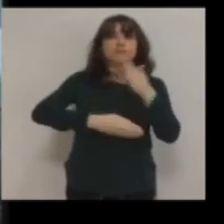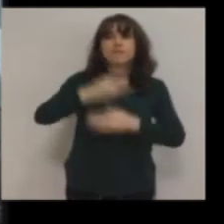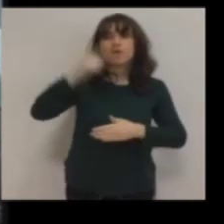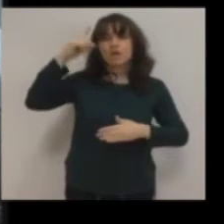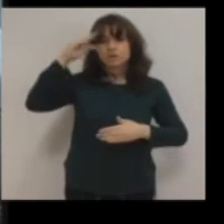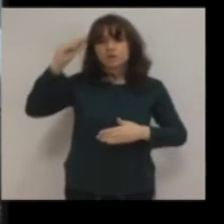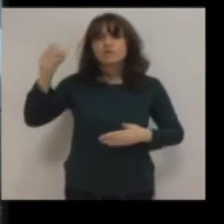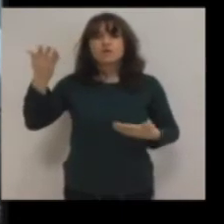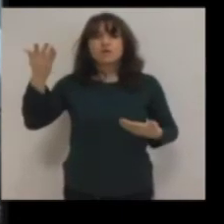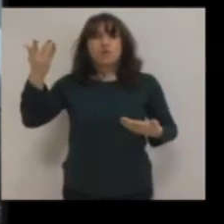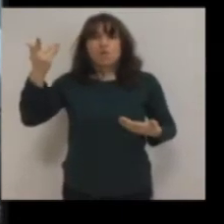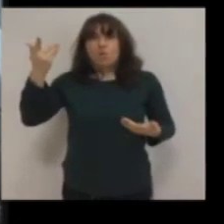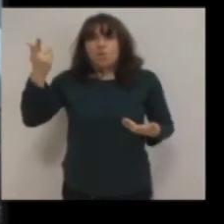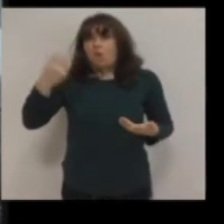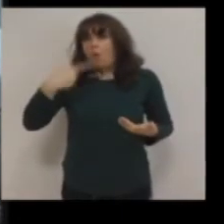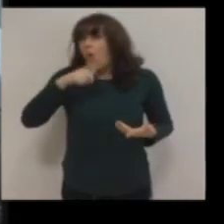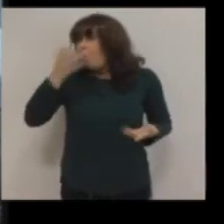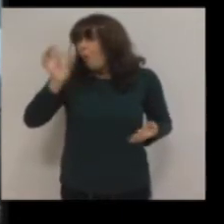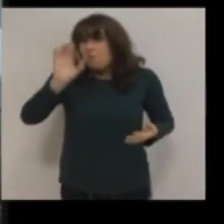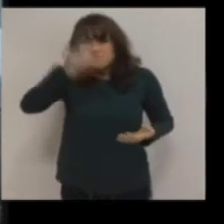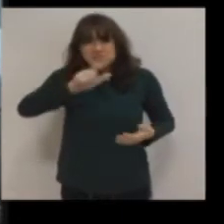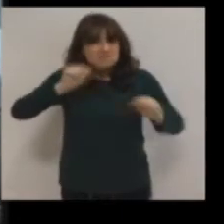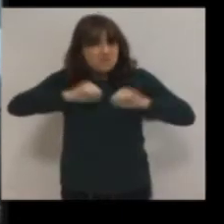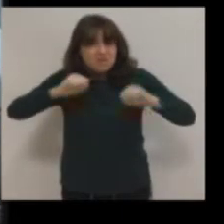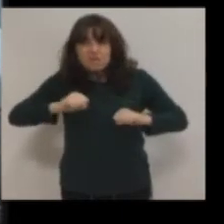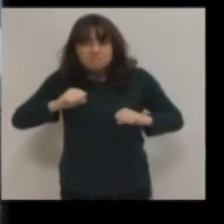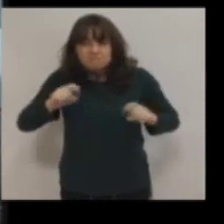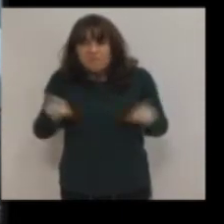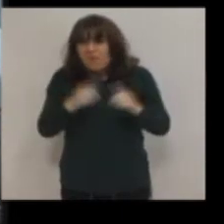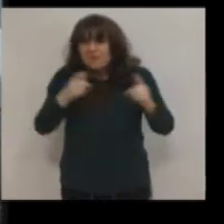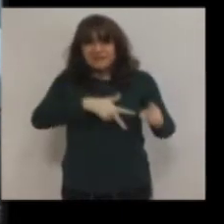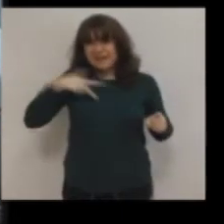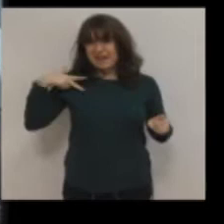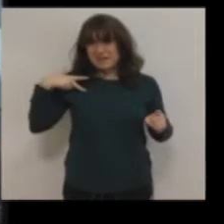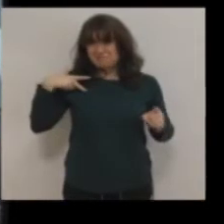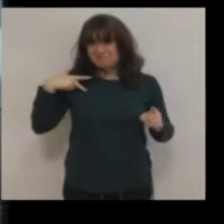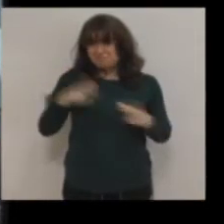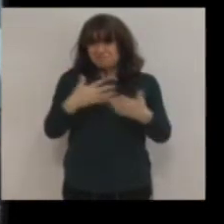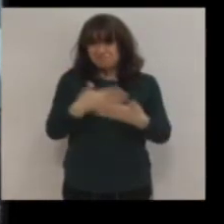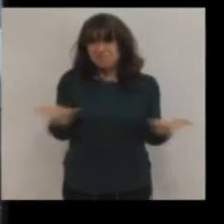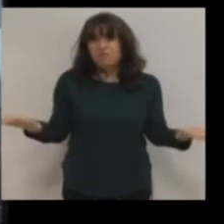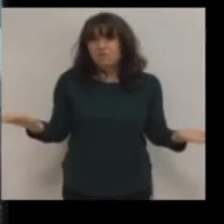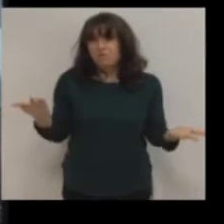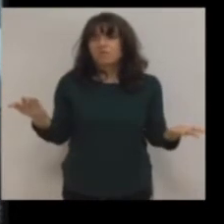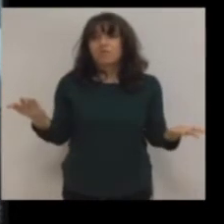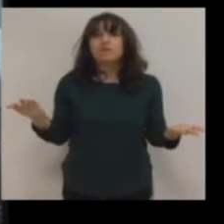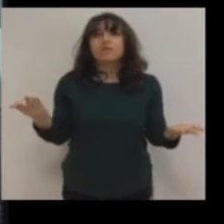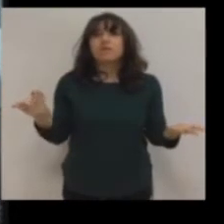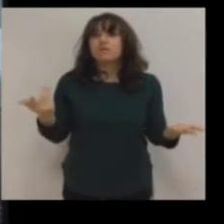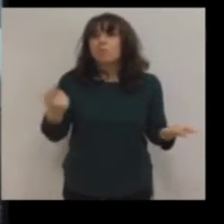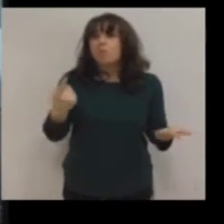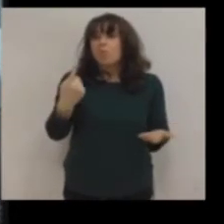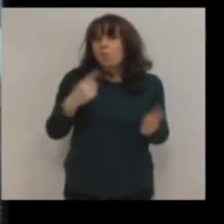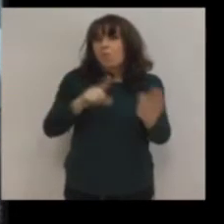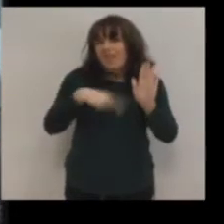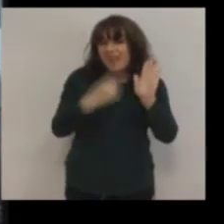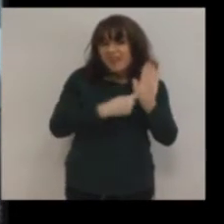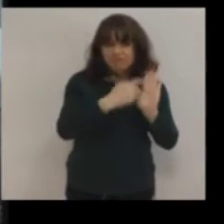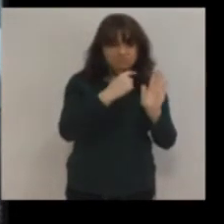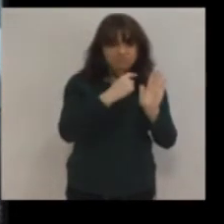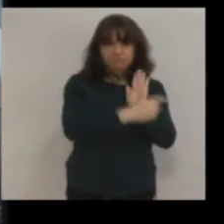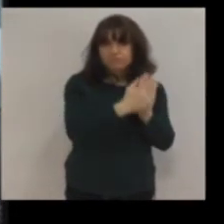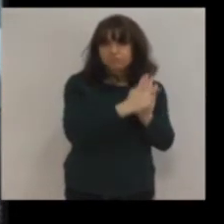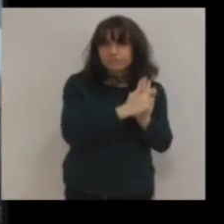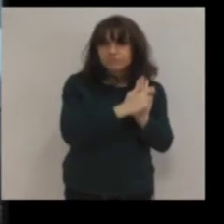simplemente mayores o bueno, en general toda la población, si es que no hace falta irse muy lejos. Entender una ley es